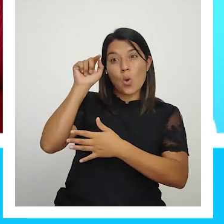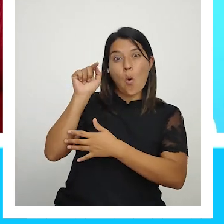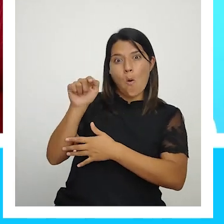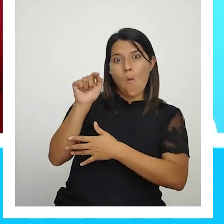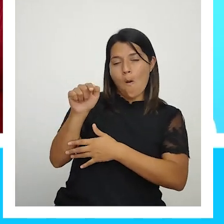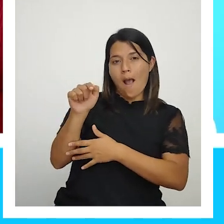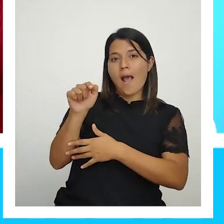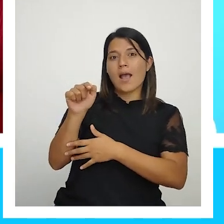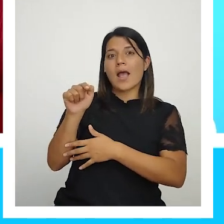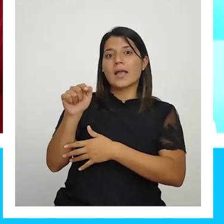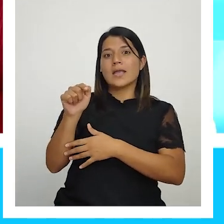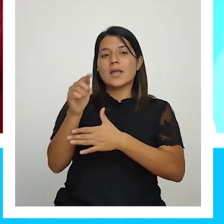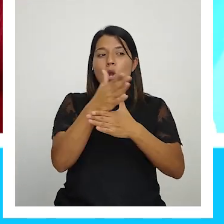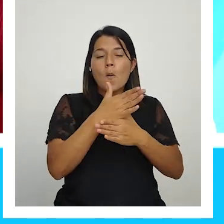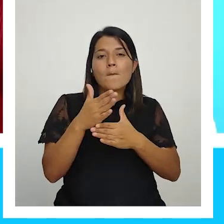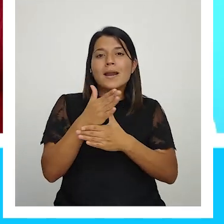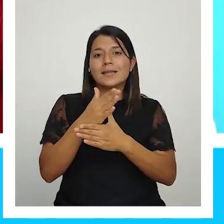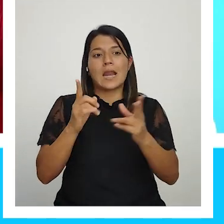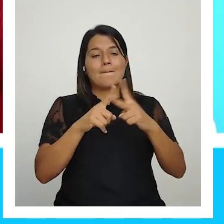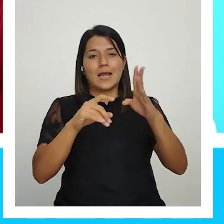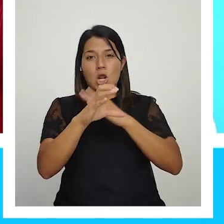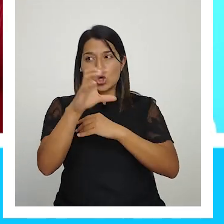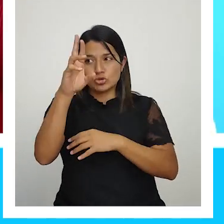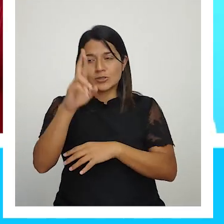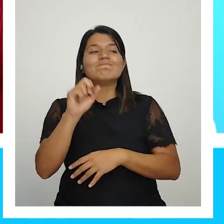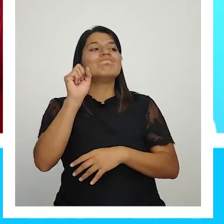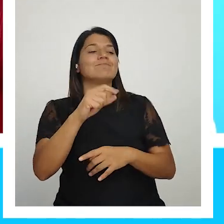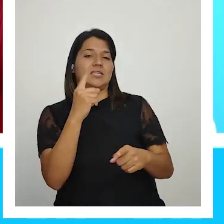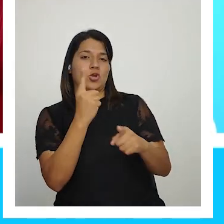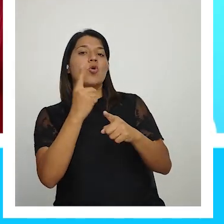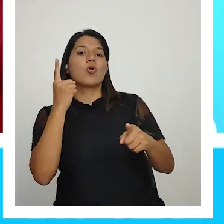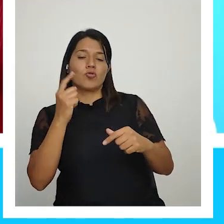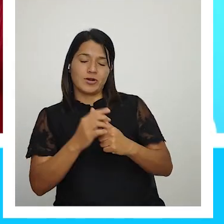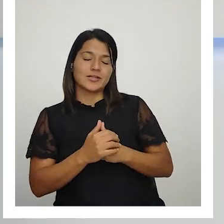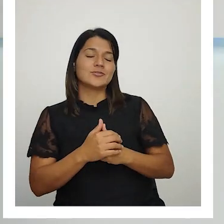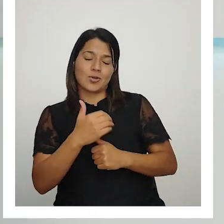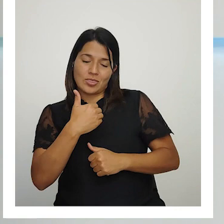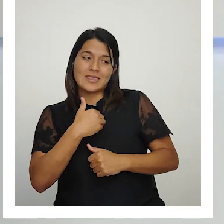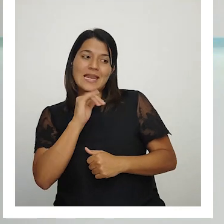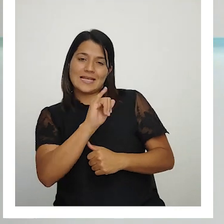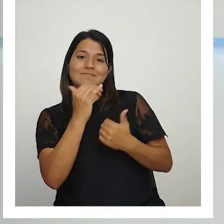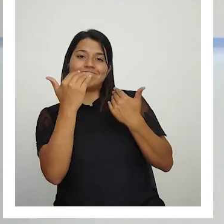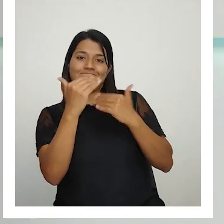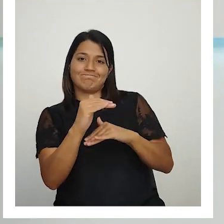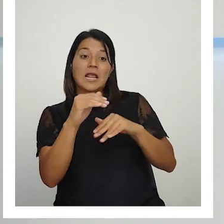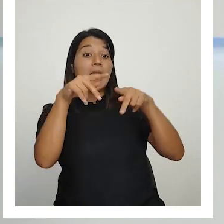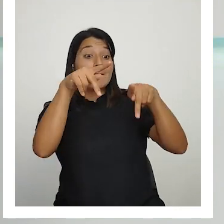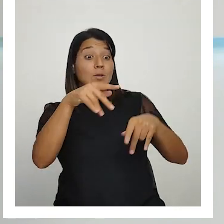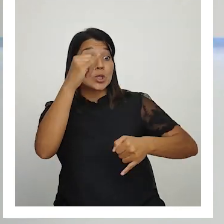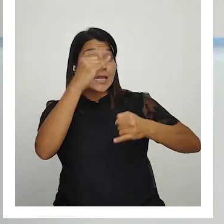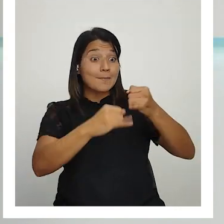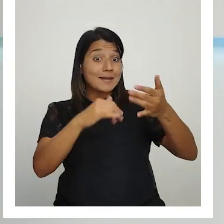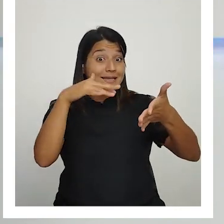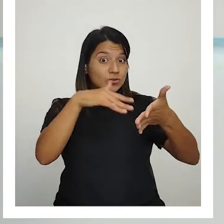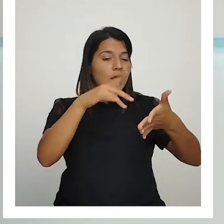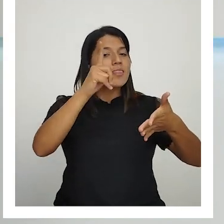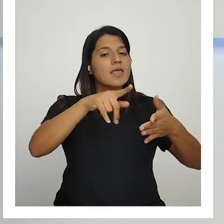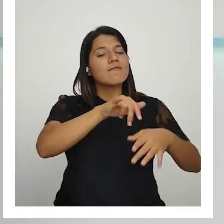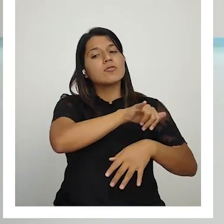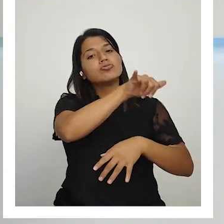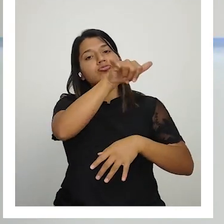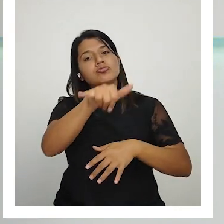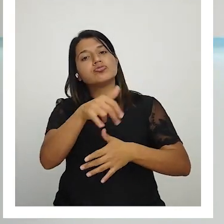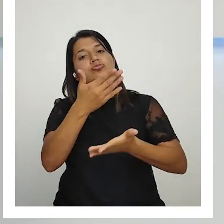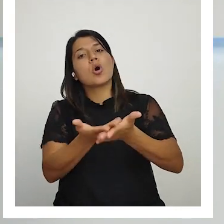Así es, en efecto existe una cláusula que es justamente para eso, para que las personas puedan regresar otra vez a Costa Rica